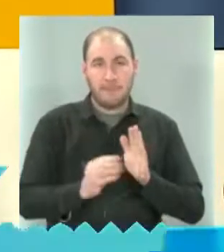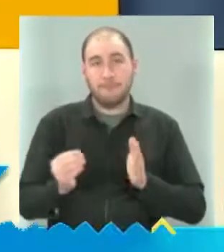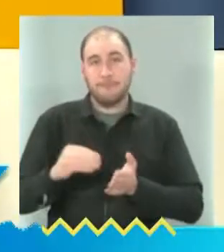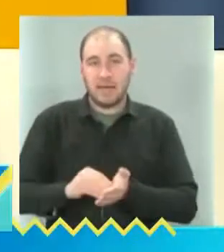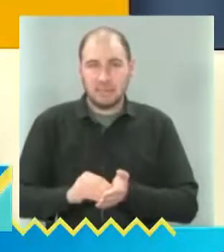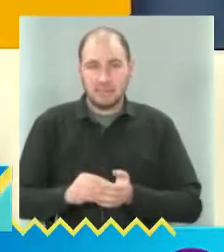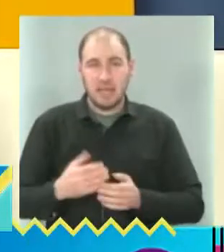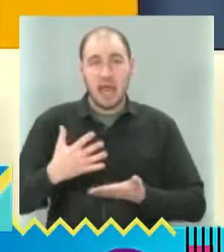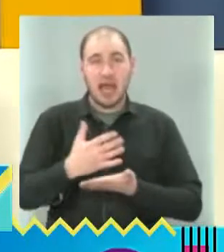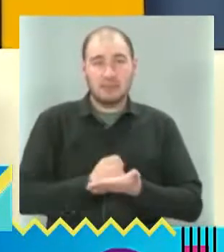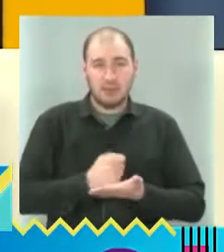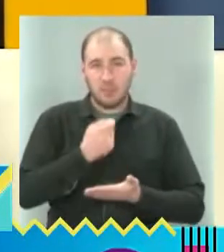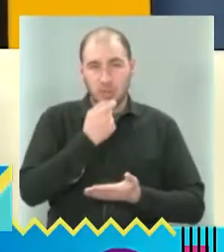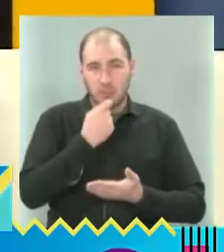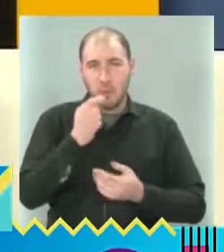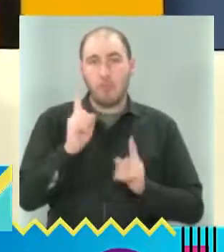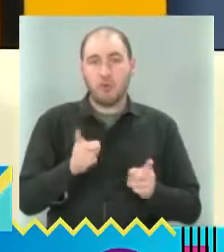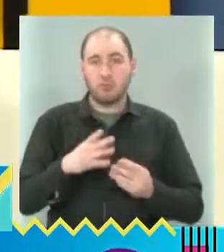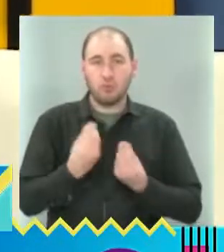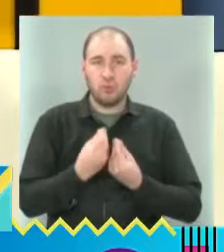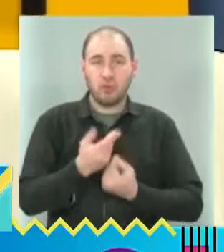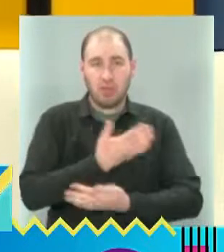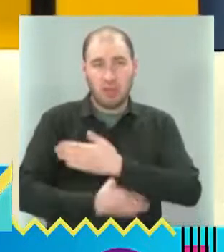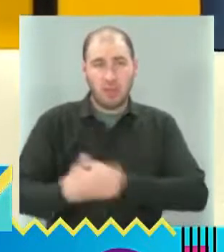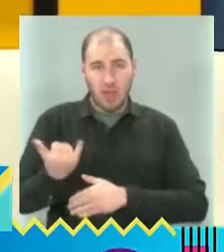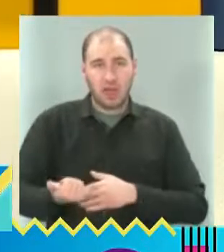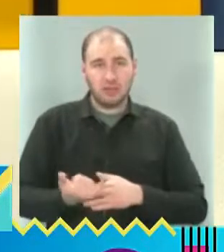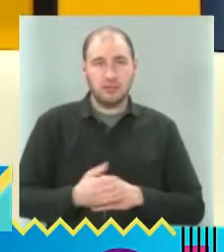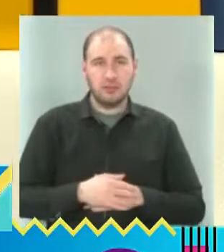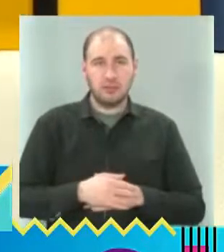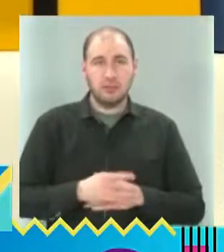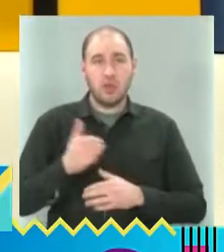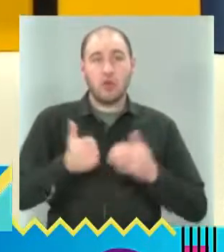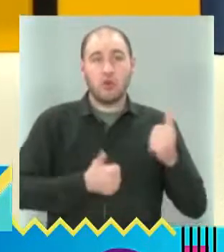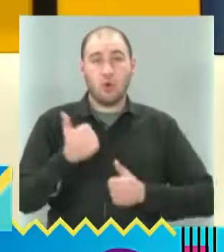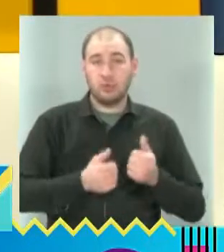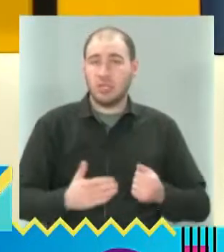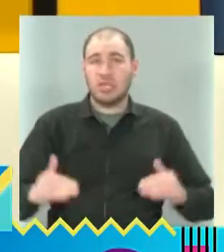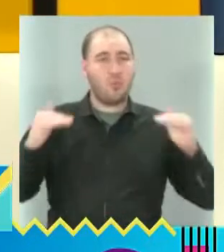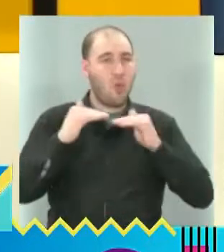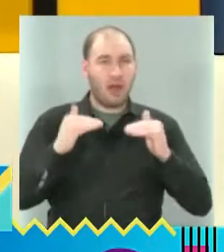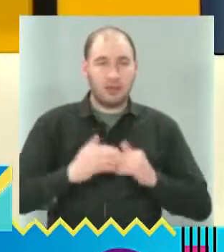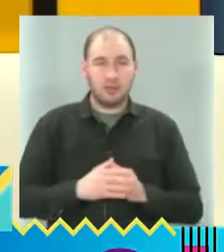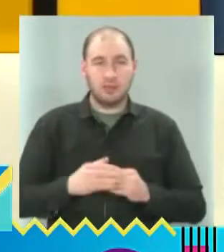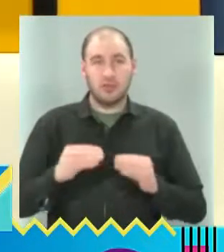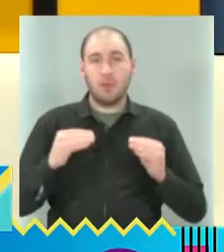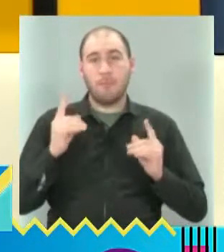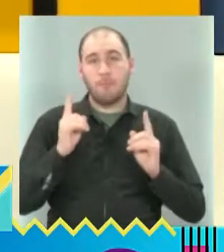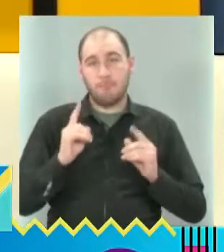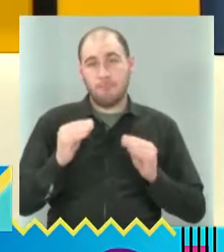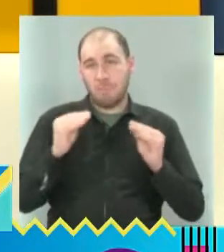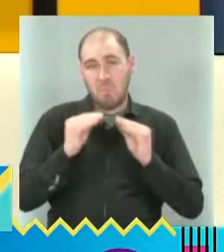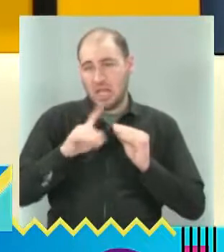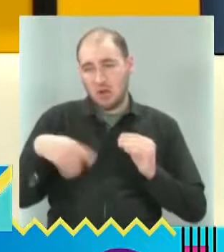más la aceptación, por ejemplo, muchos profesores con discapacidad que han concursado en igualdad de condiciones con sus